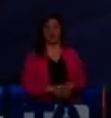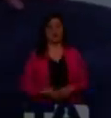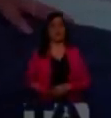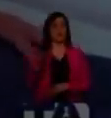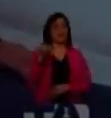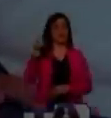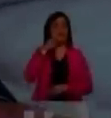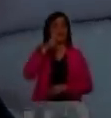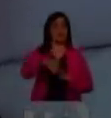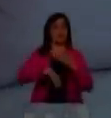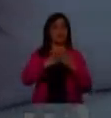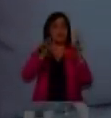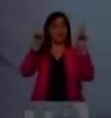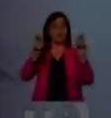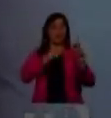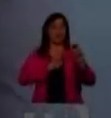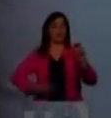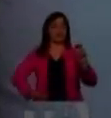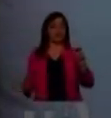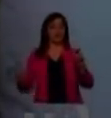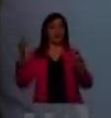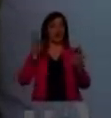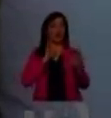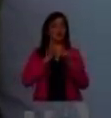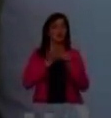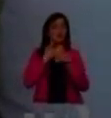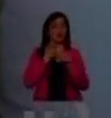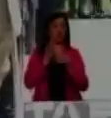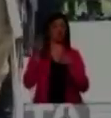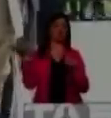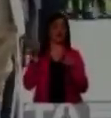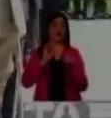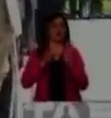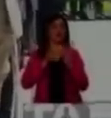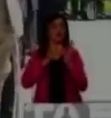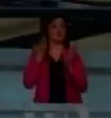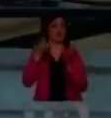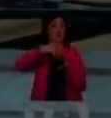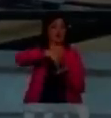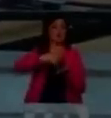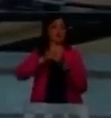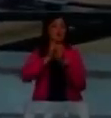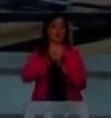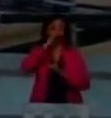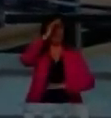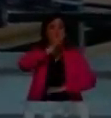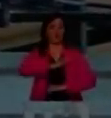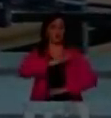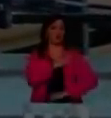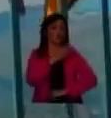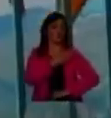Según Castillo, esta acción por parte del Ejecutivo solo debilita a la institución militar. Sin embargo, confían en que los nuevos